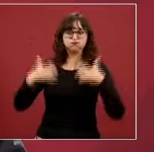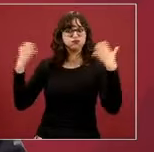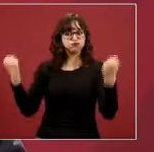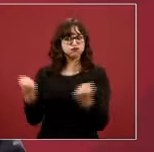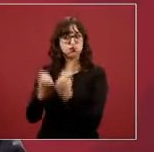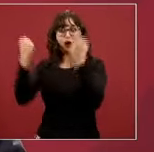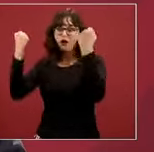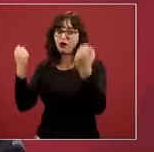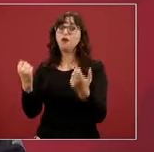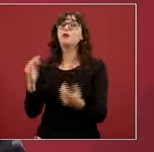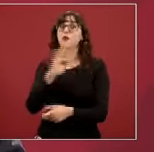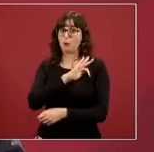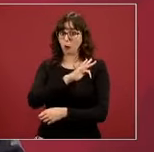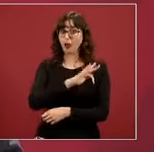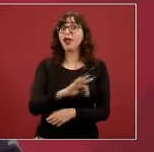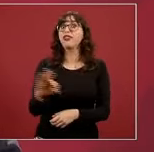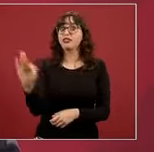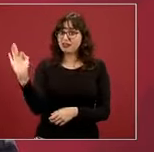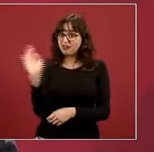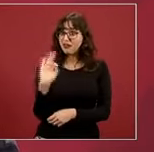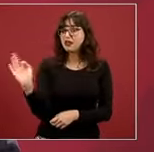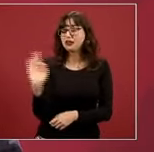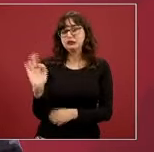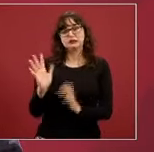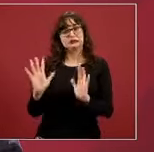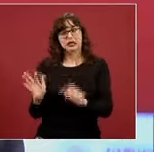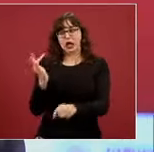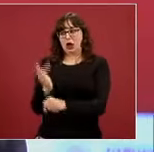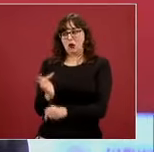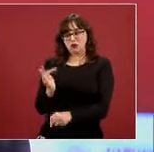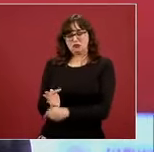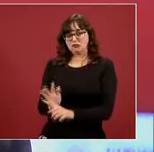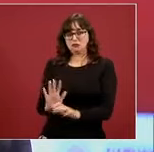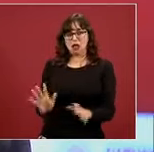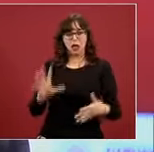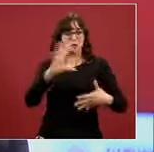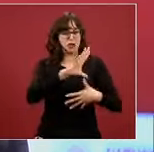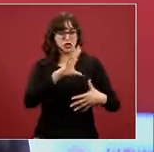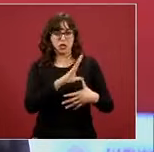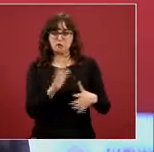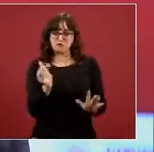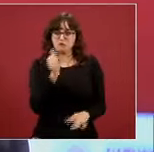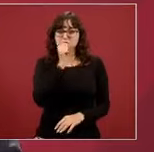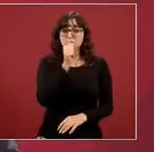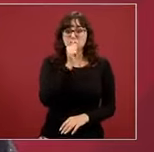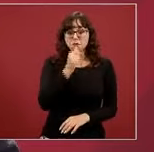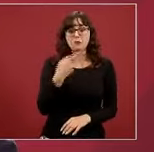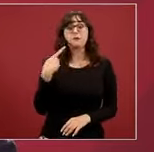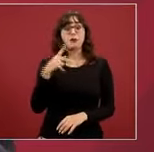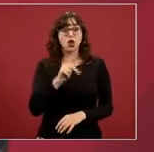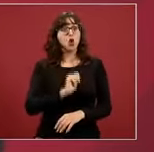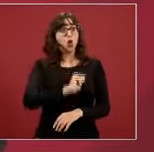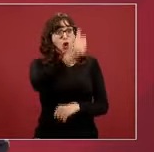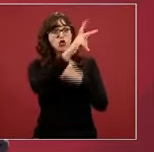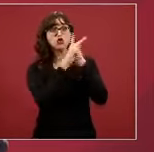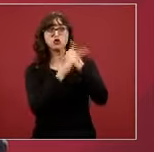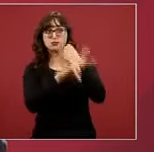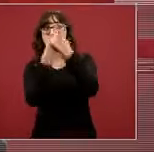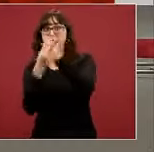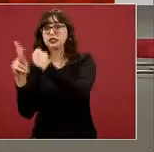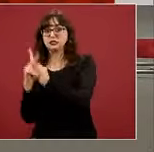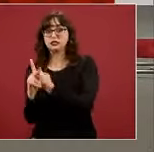región de América, pero si revisan un poco las noticias, verán lo que está ocurriendo en algunos países donde, en